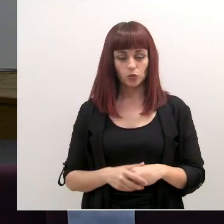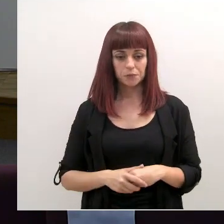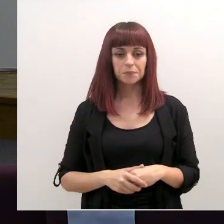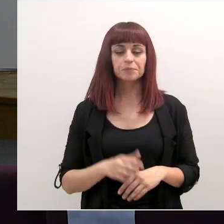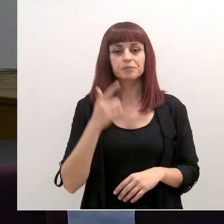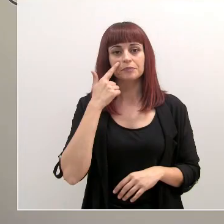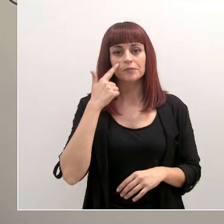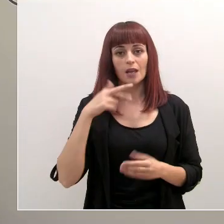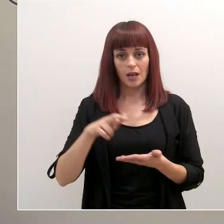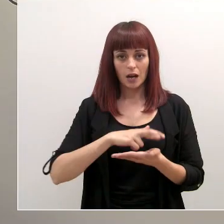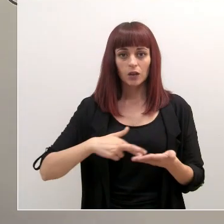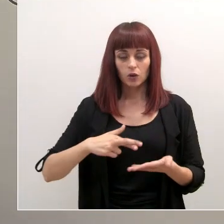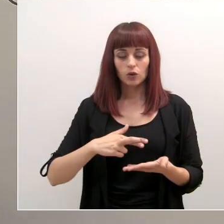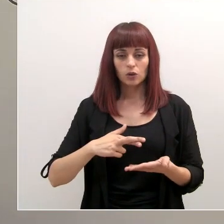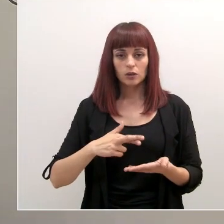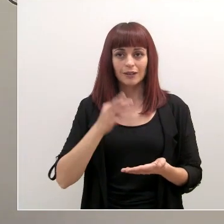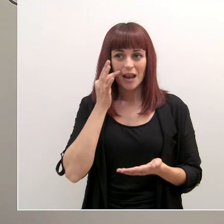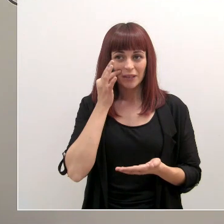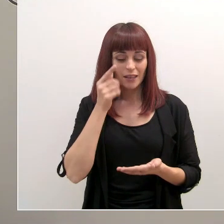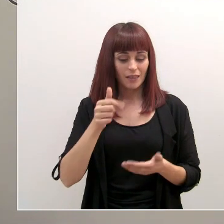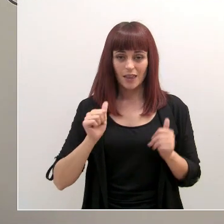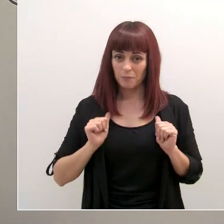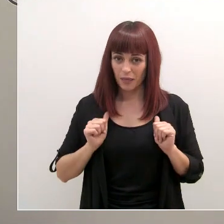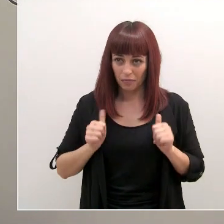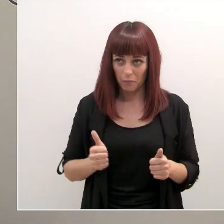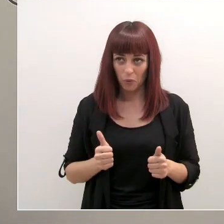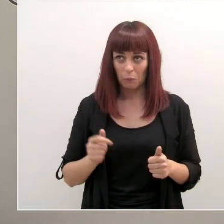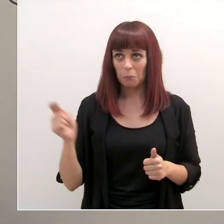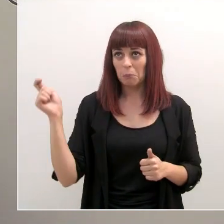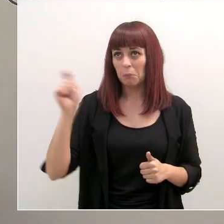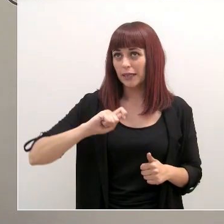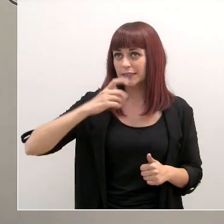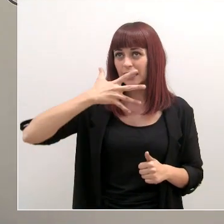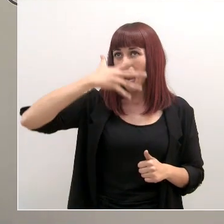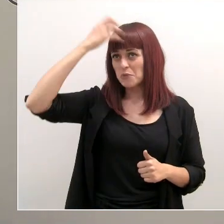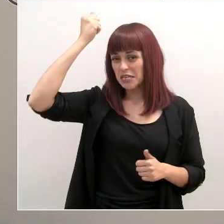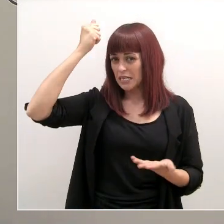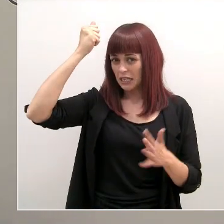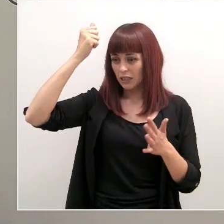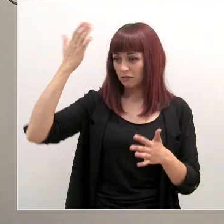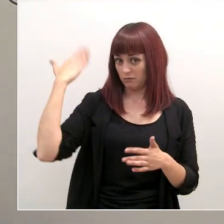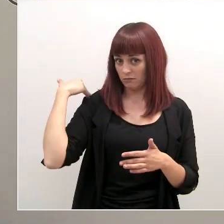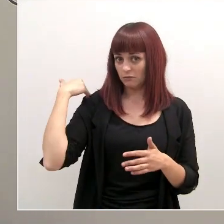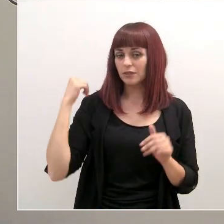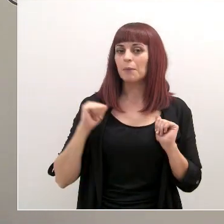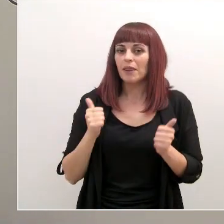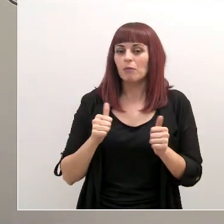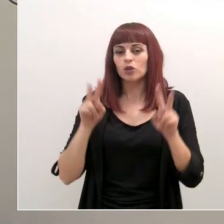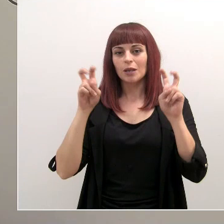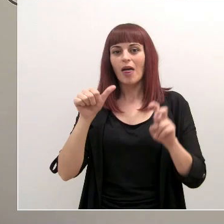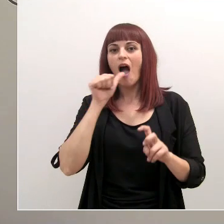en la región, realmente, desde el principio, allá por el mes de abril, creo que fue, empezamos con el tema de aguas